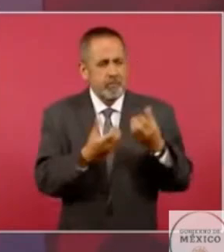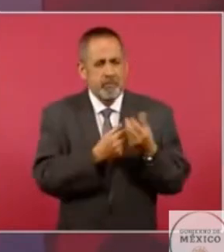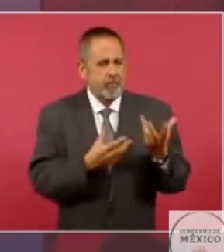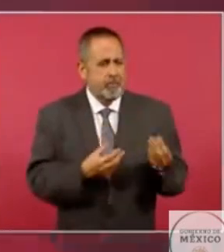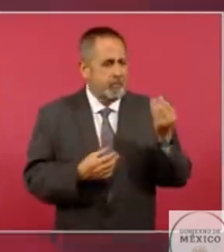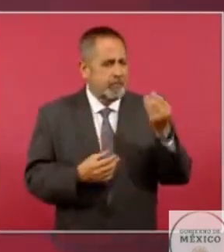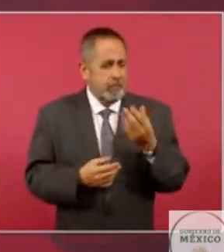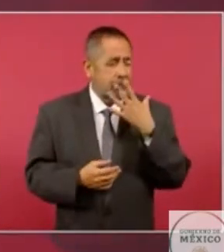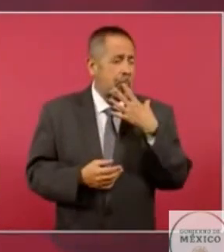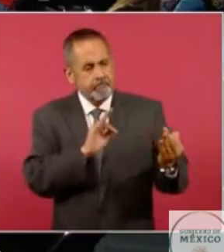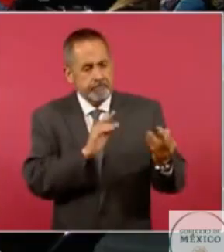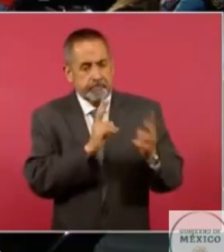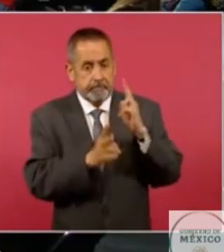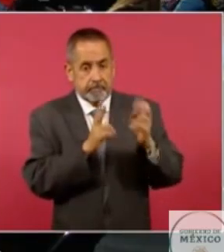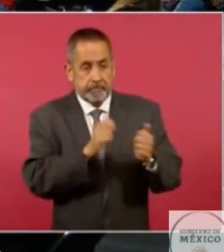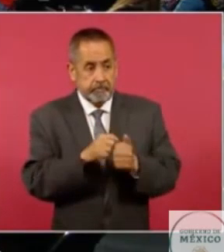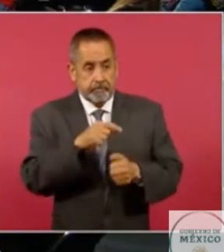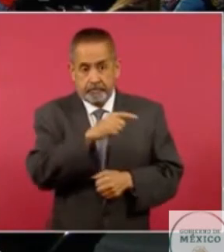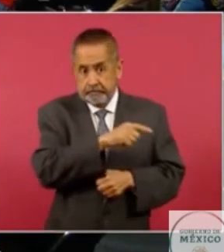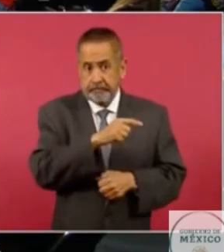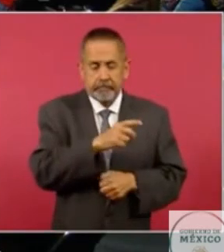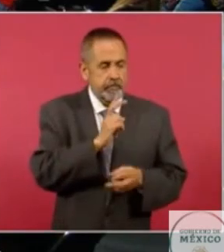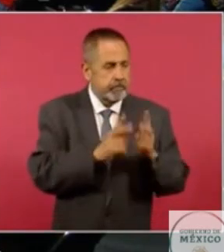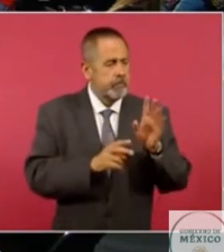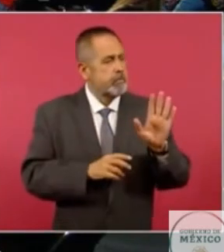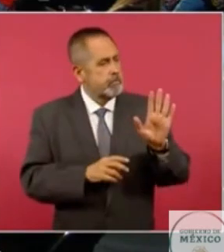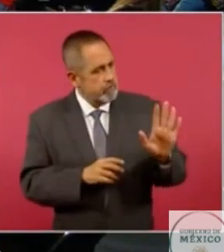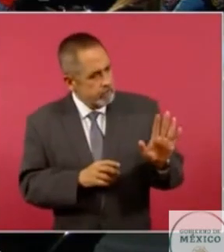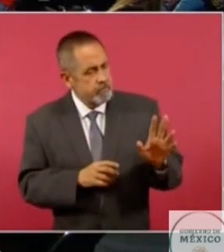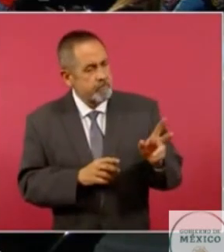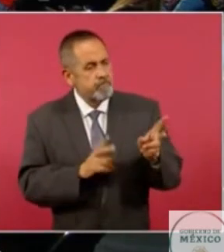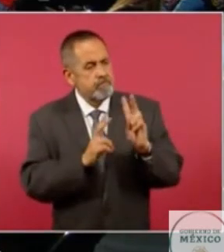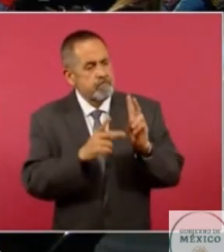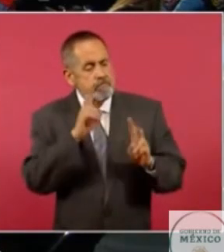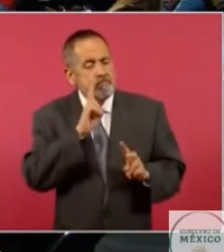no es poca cosa. Vamos a buscar un acuerdo